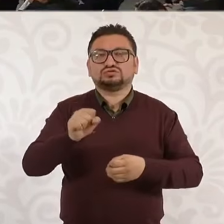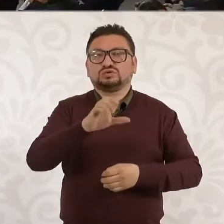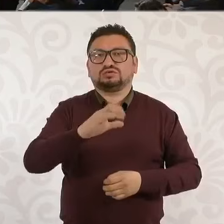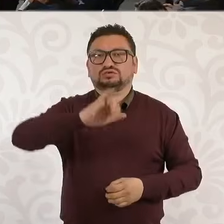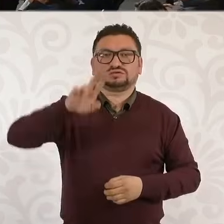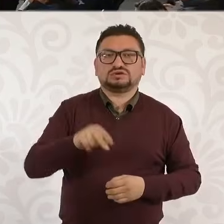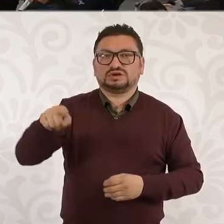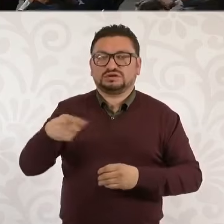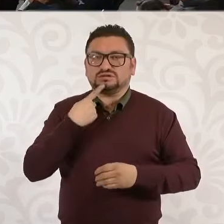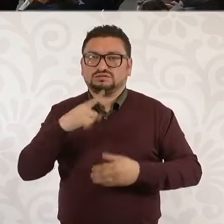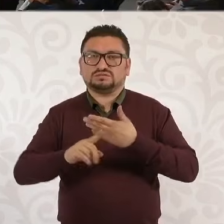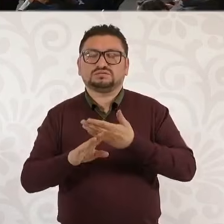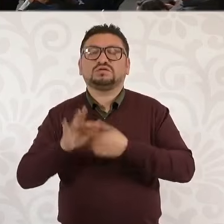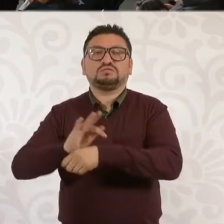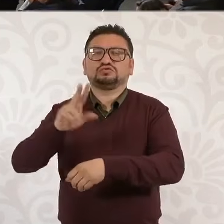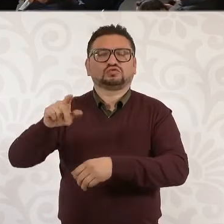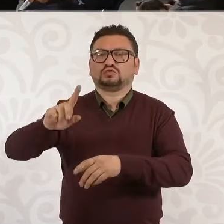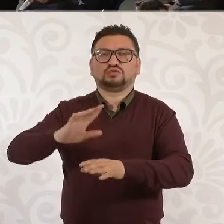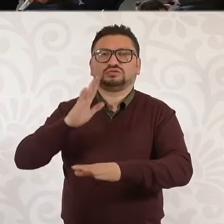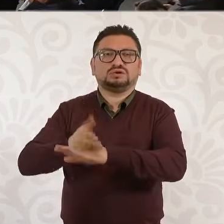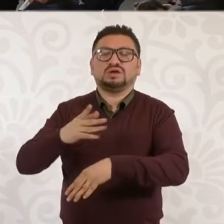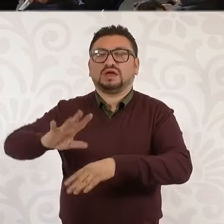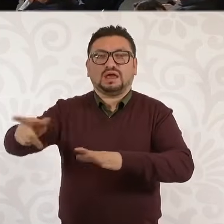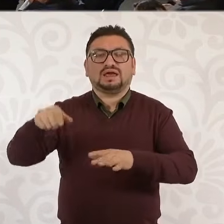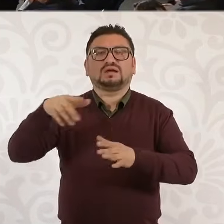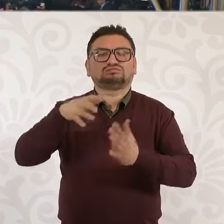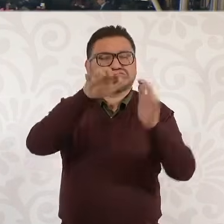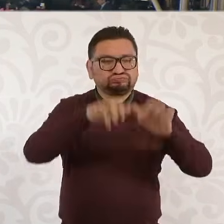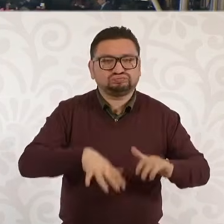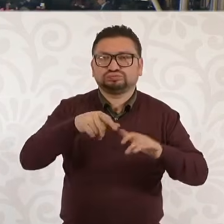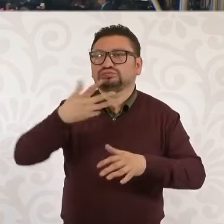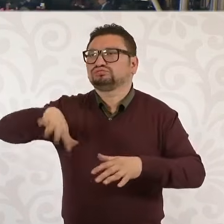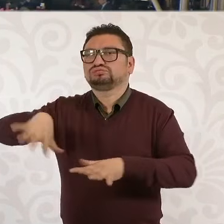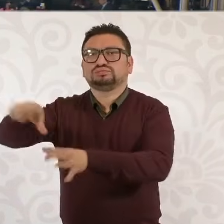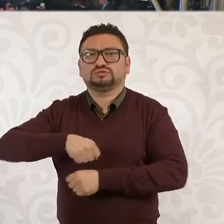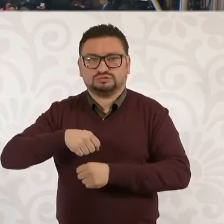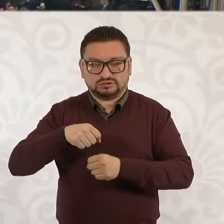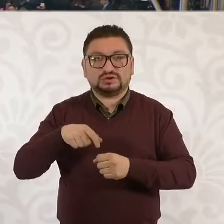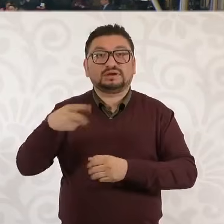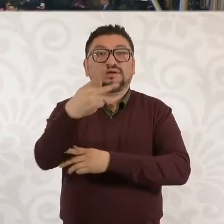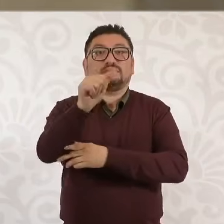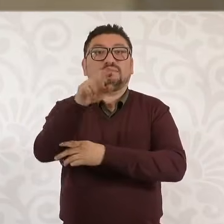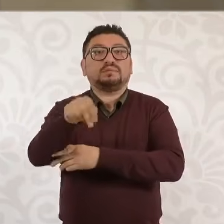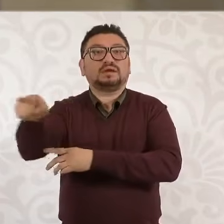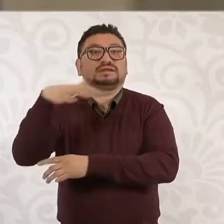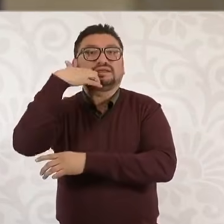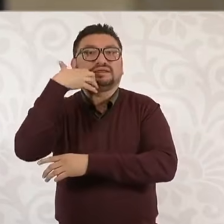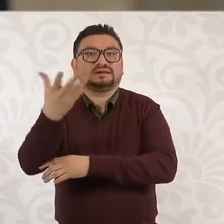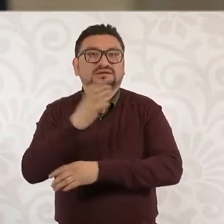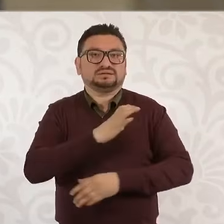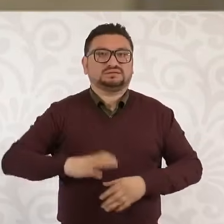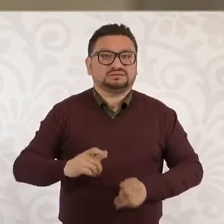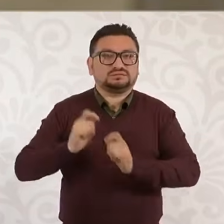y entiendo que ya se corre la orden de aprehensión en contra de esta persona, y el PAN lo quiso hacer